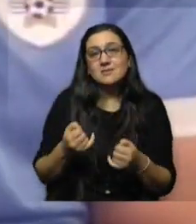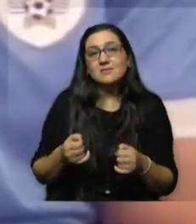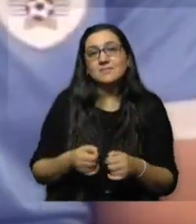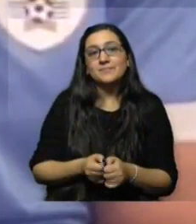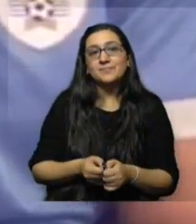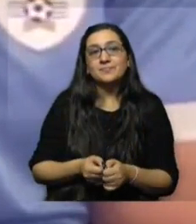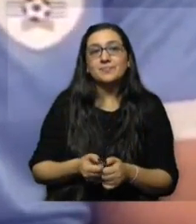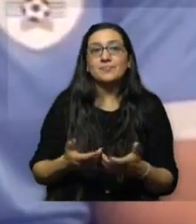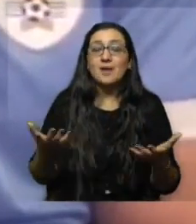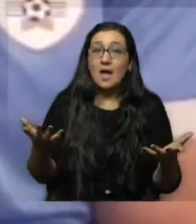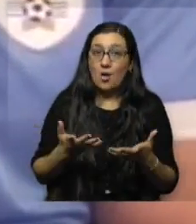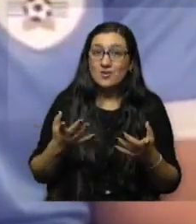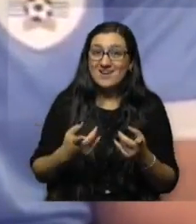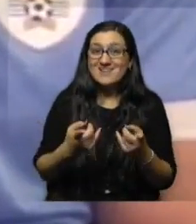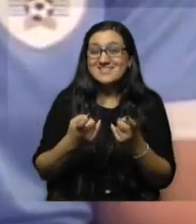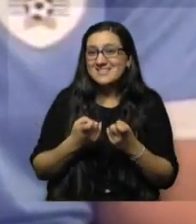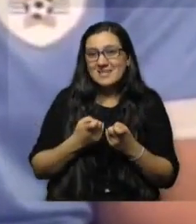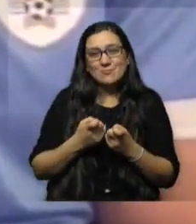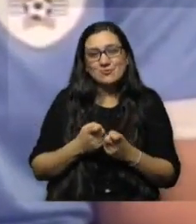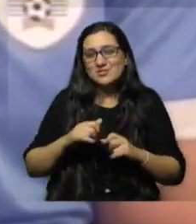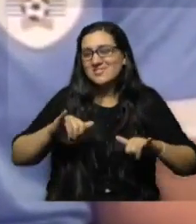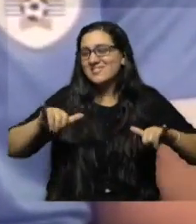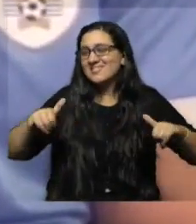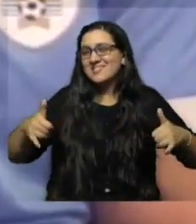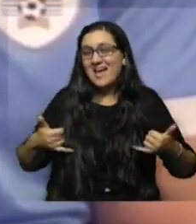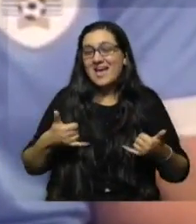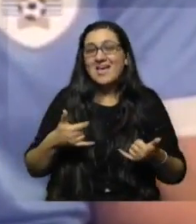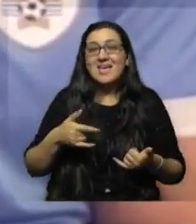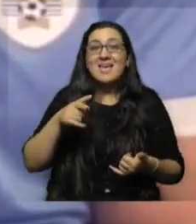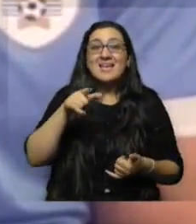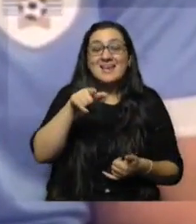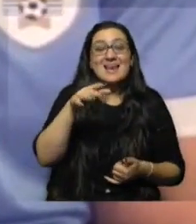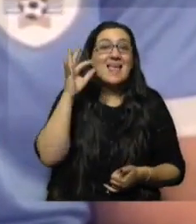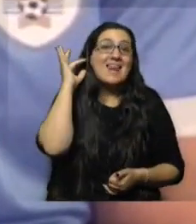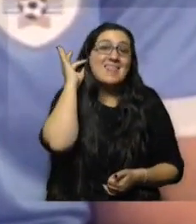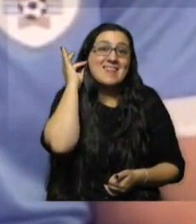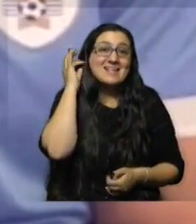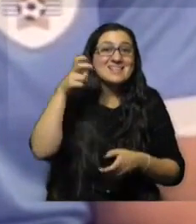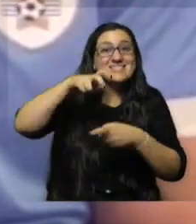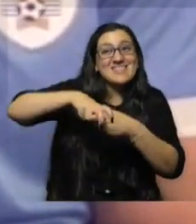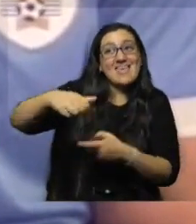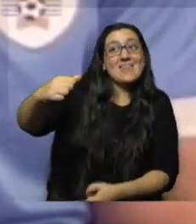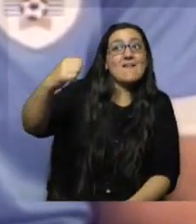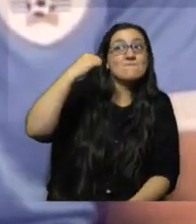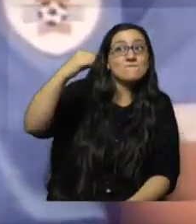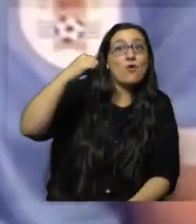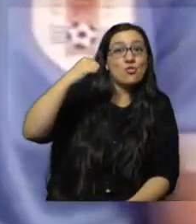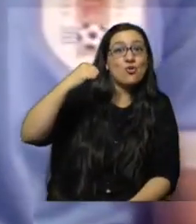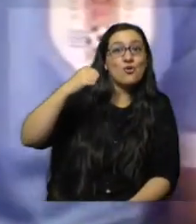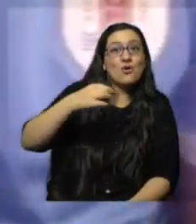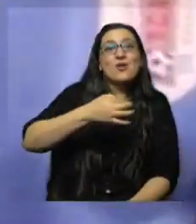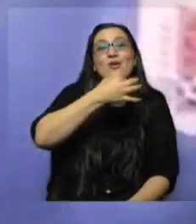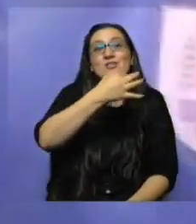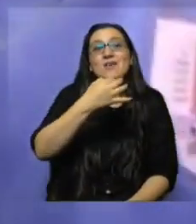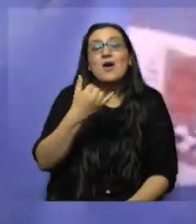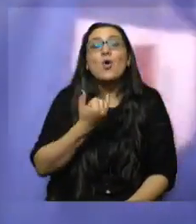ahora necesitamos imperiosamente que la niña que está sentada allá atrás de todo en el fondo nos diga cómo va a salir el